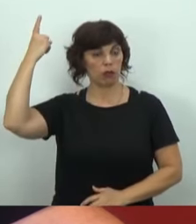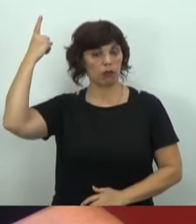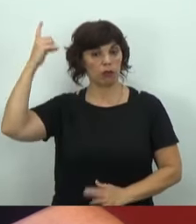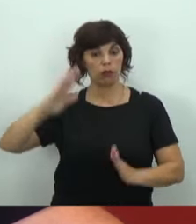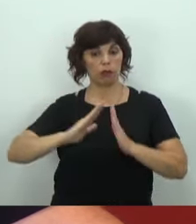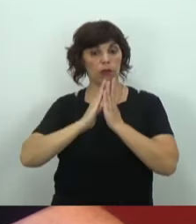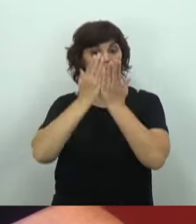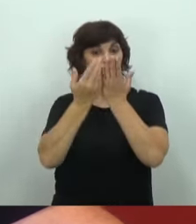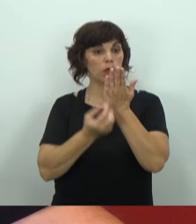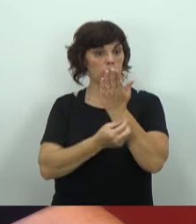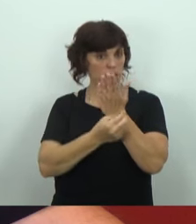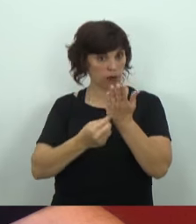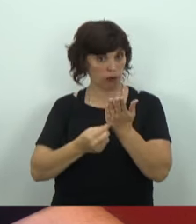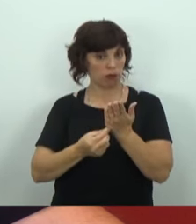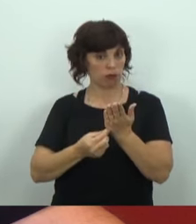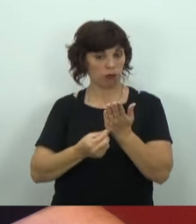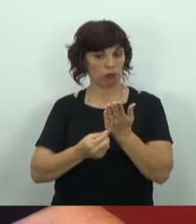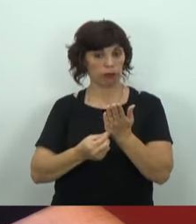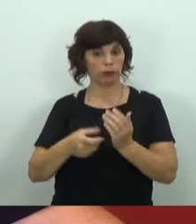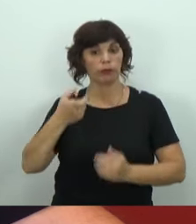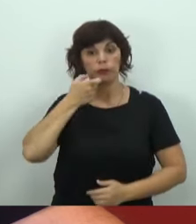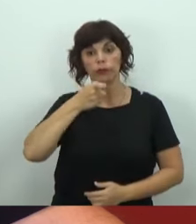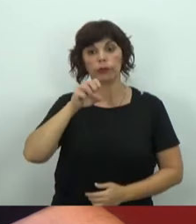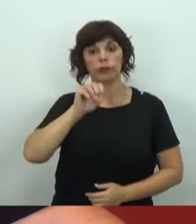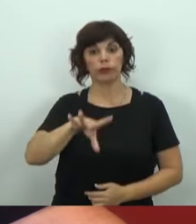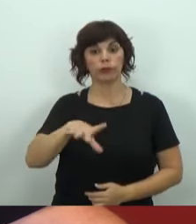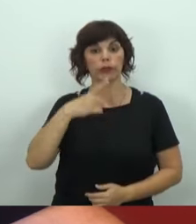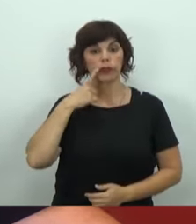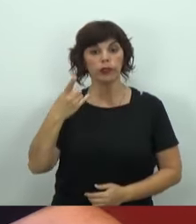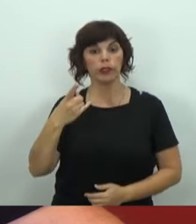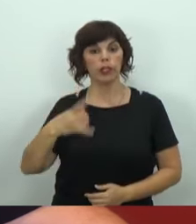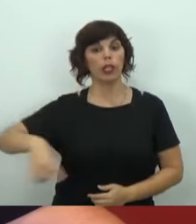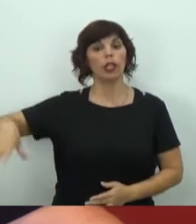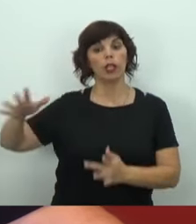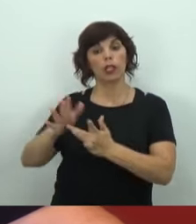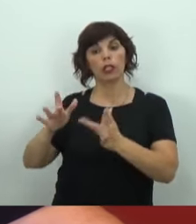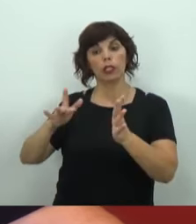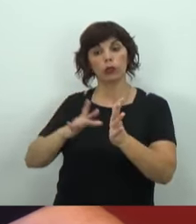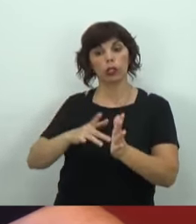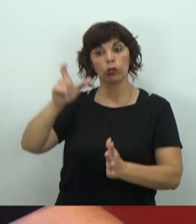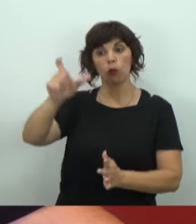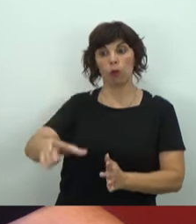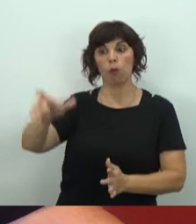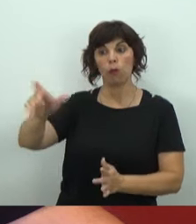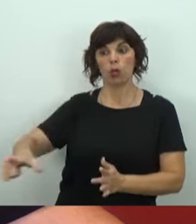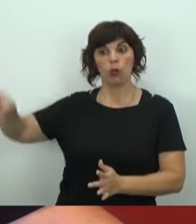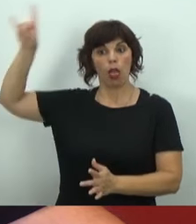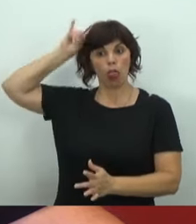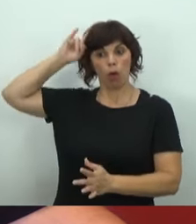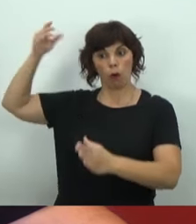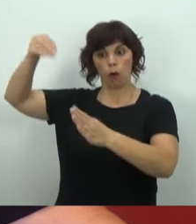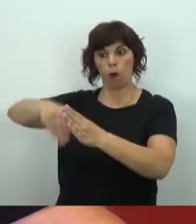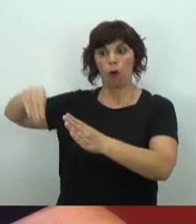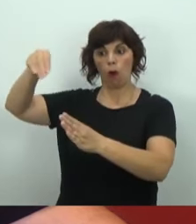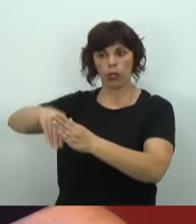Él dice en versículo 15: y expulsó, echó los demonios fuera con